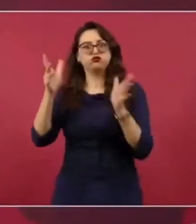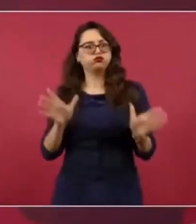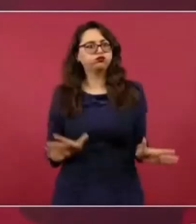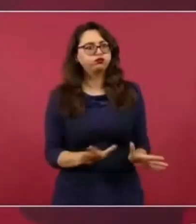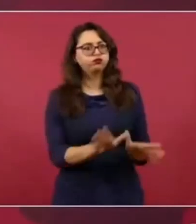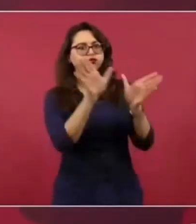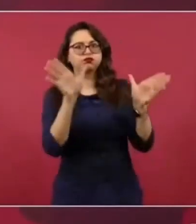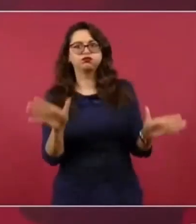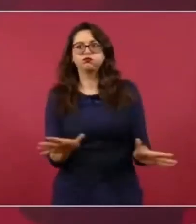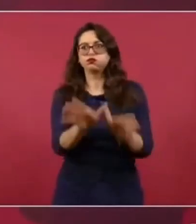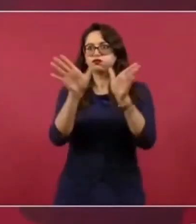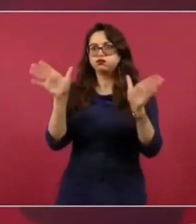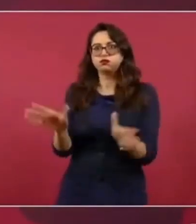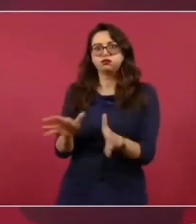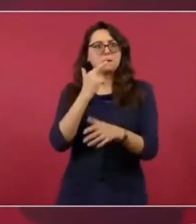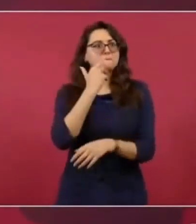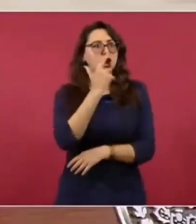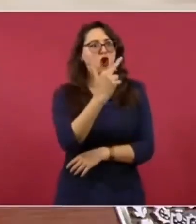ya